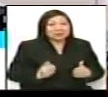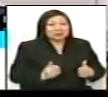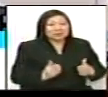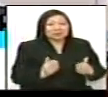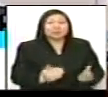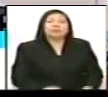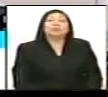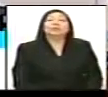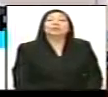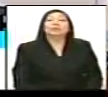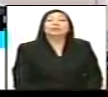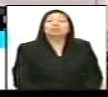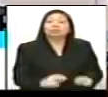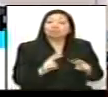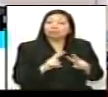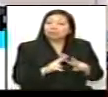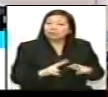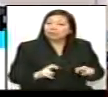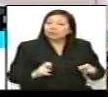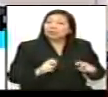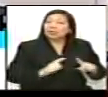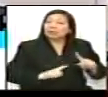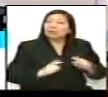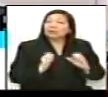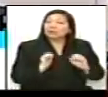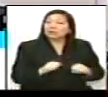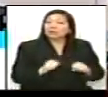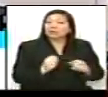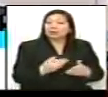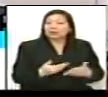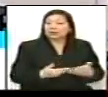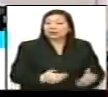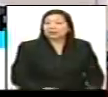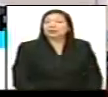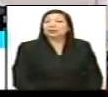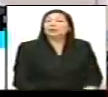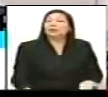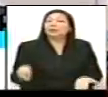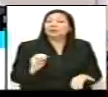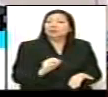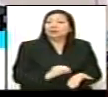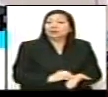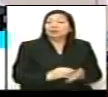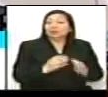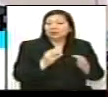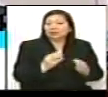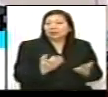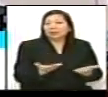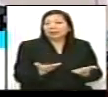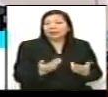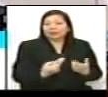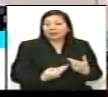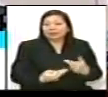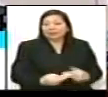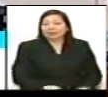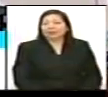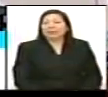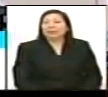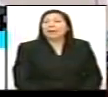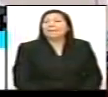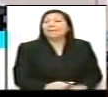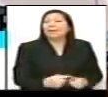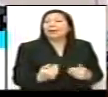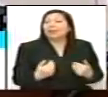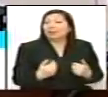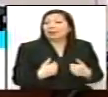modo de explorar algo que salvaguarde la inmunidad, que de nuevo estoy convencido que hay que reformular, pero